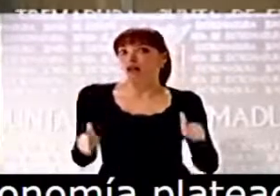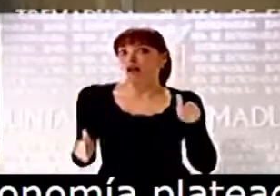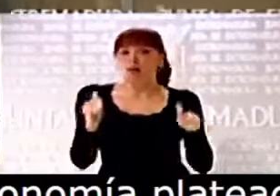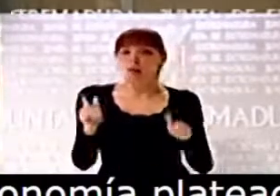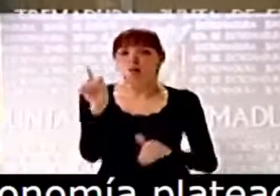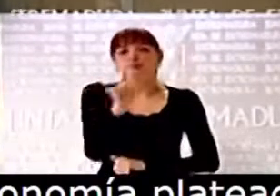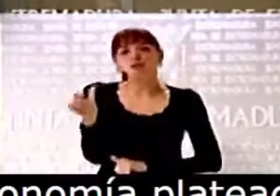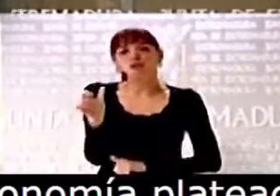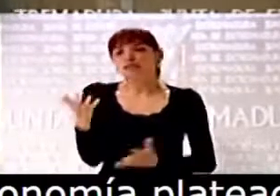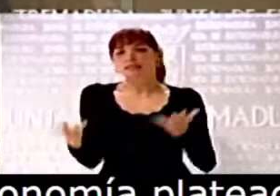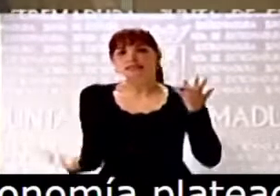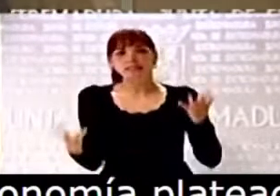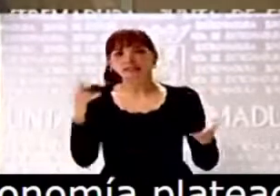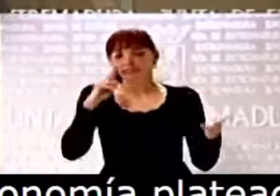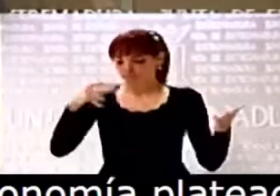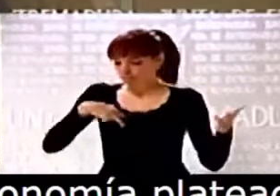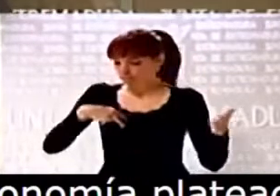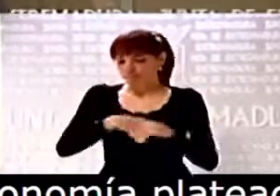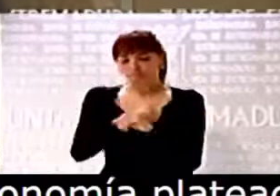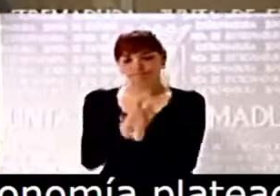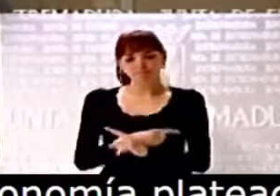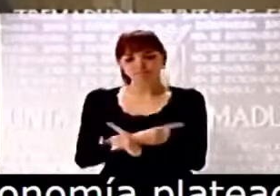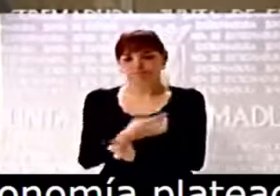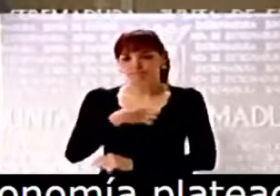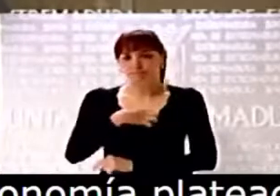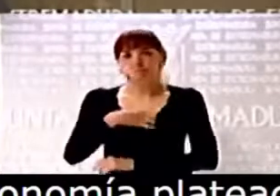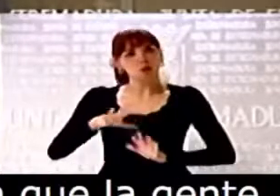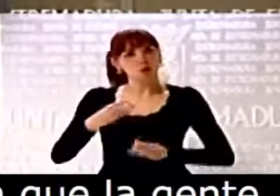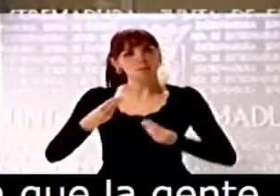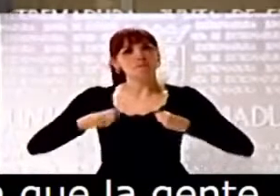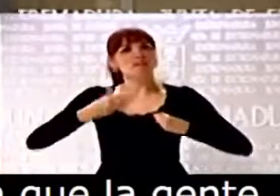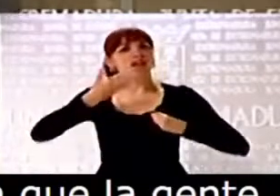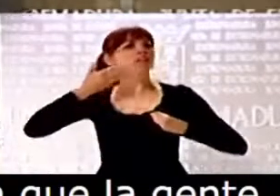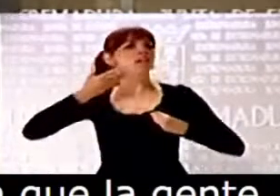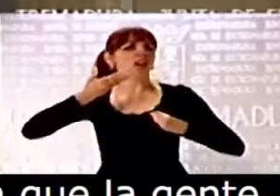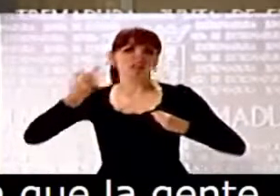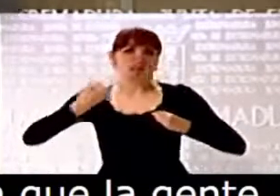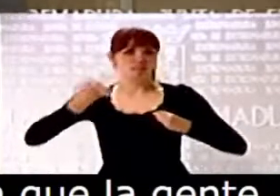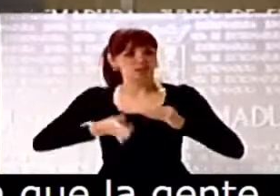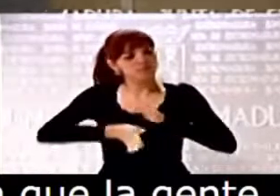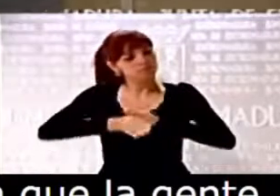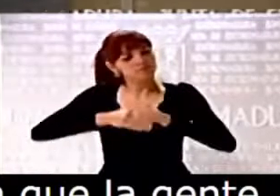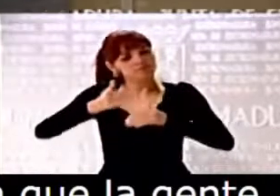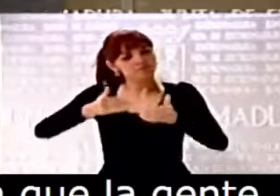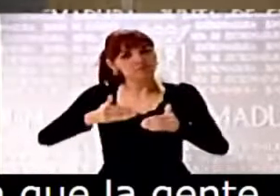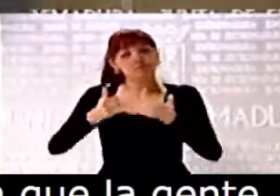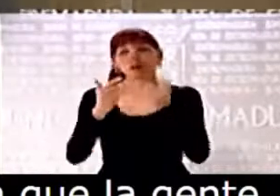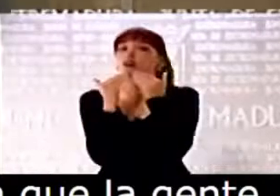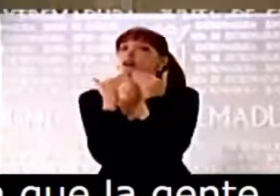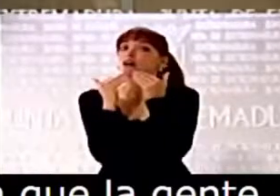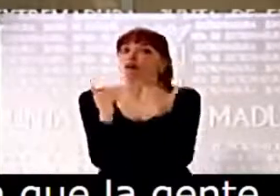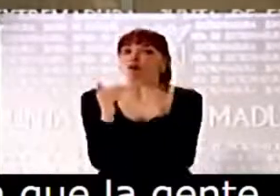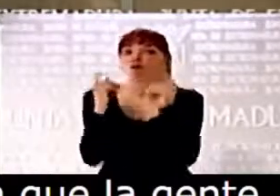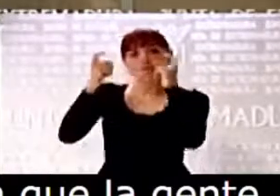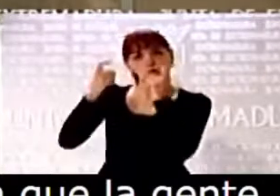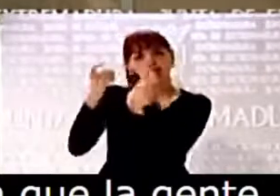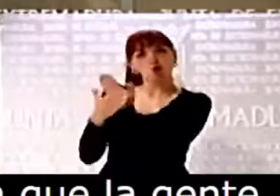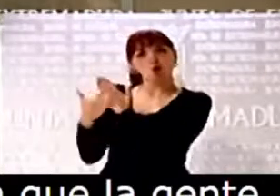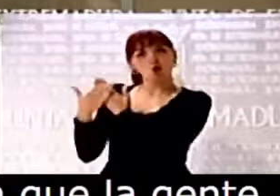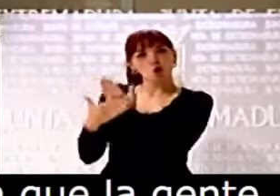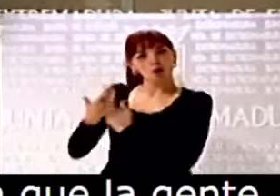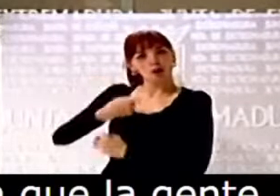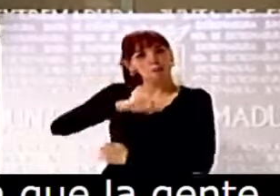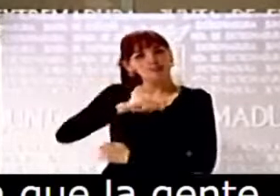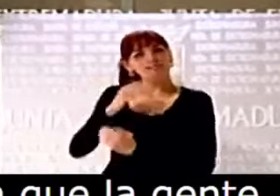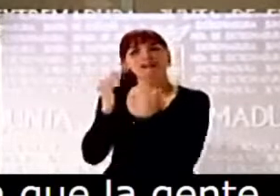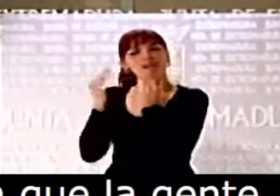gente deja de poder valerse por sí mismo, puedan seguir teniendo una vida digna. Agradezco el esfuerzo que hace el Gobierno de